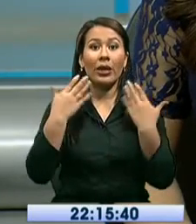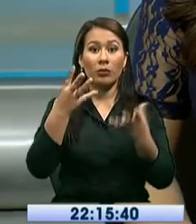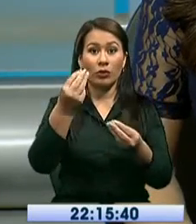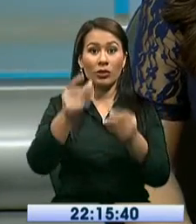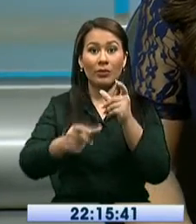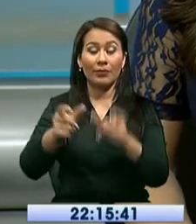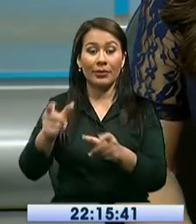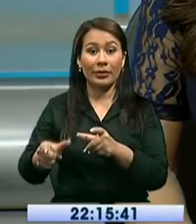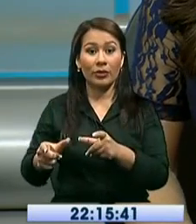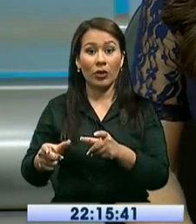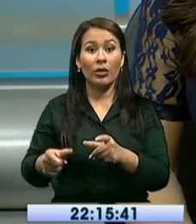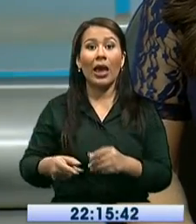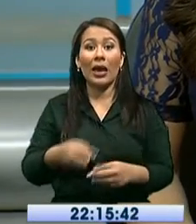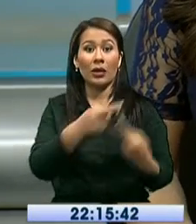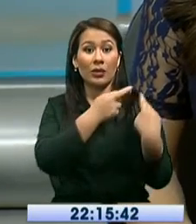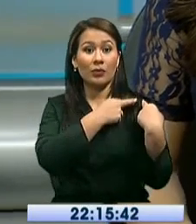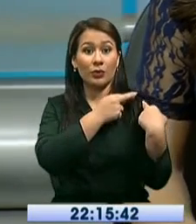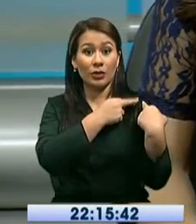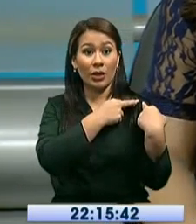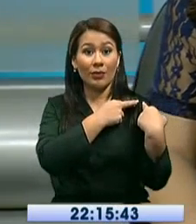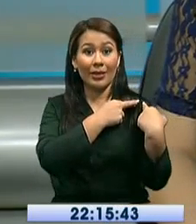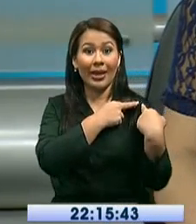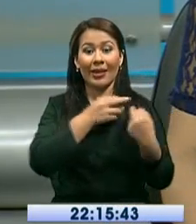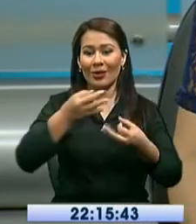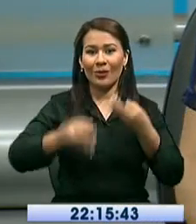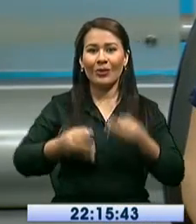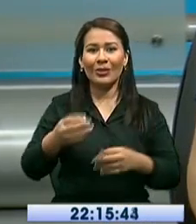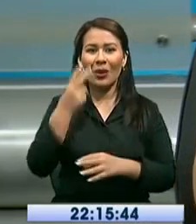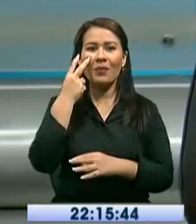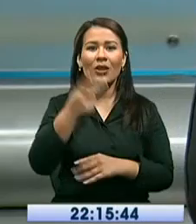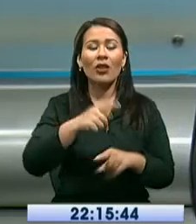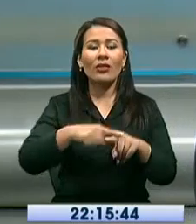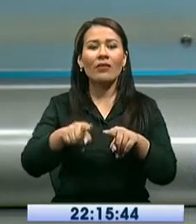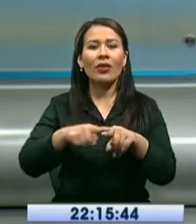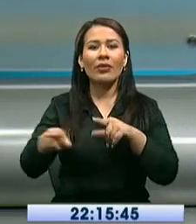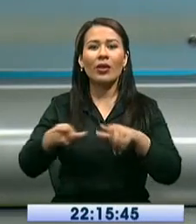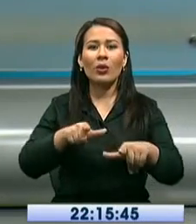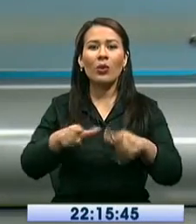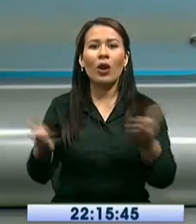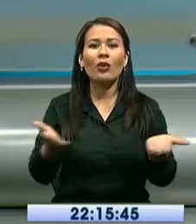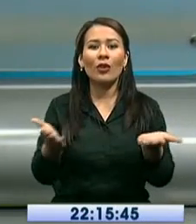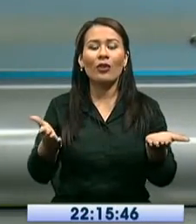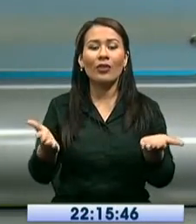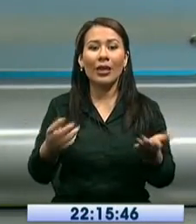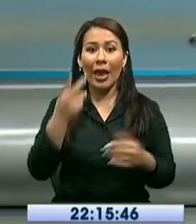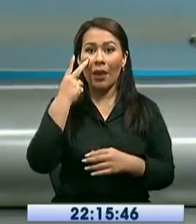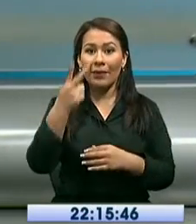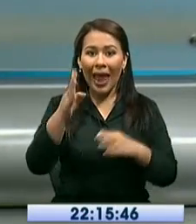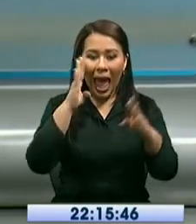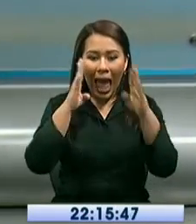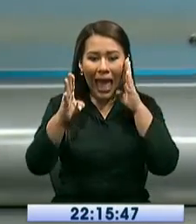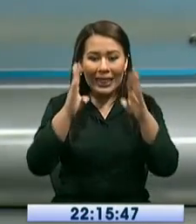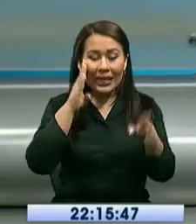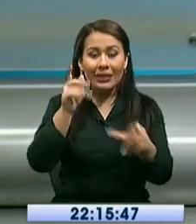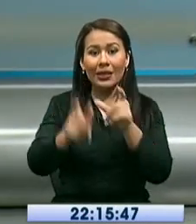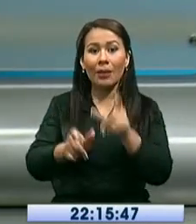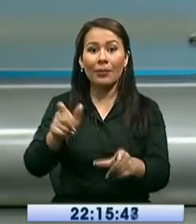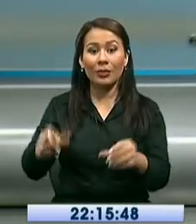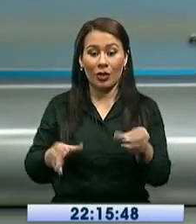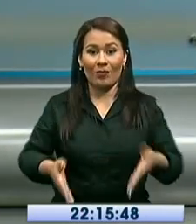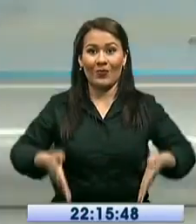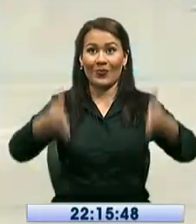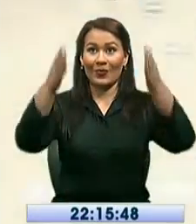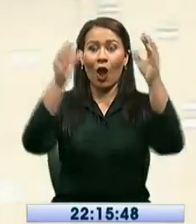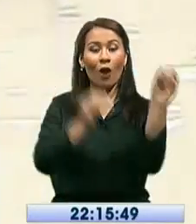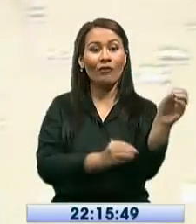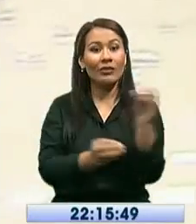Consejo de la Judicatura recorrieron los avances en la reestructuración del espacio para atención a los usuarios. La acción es parte de